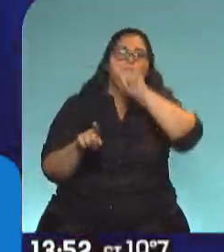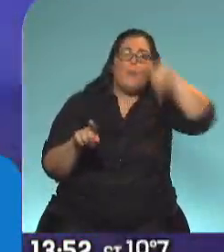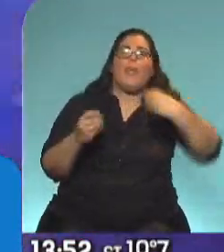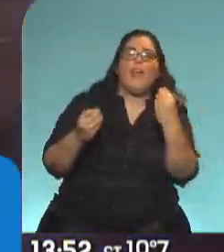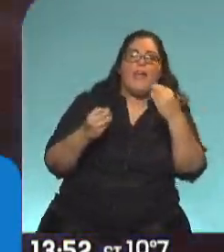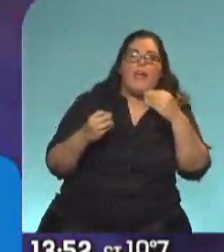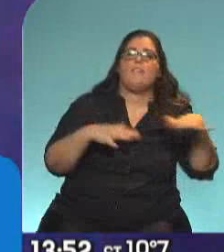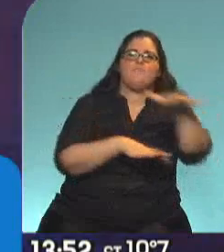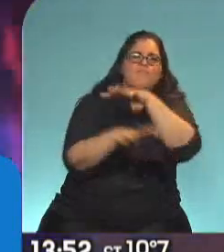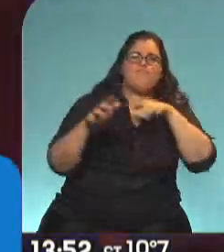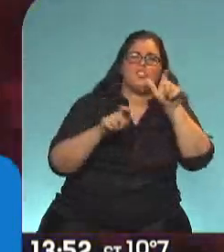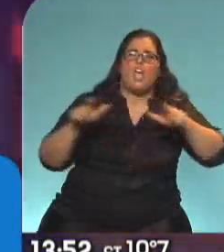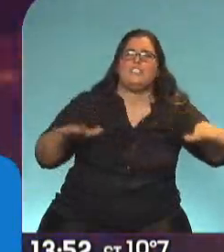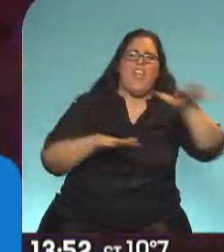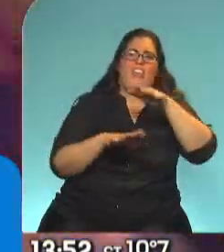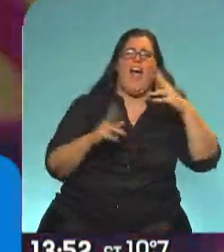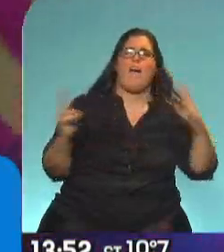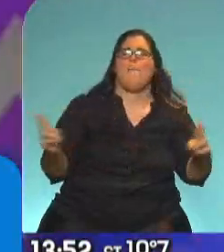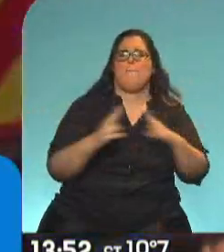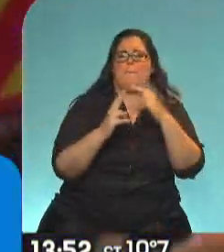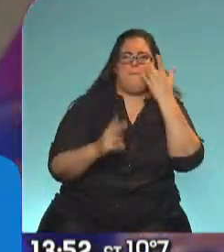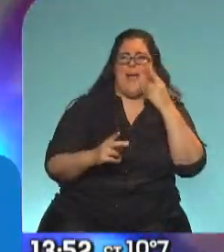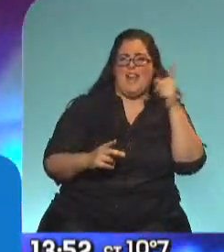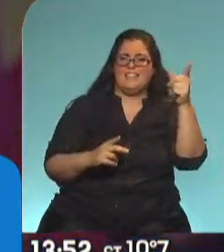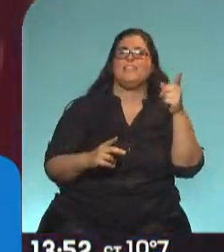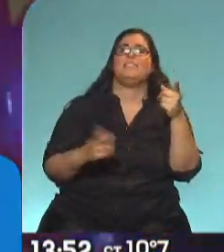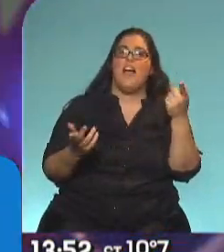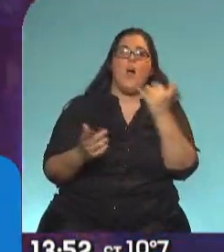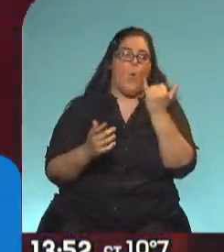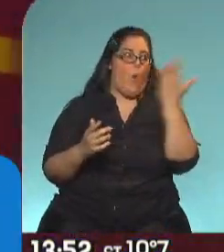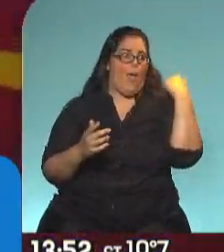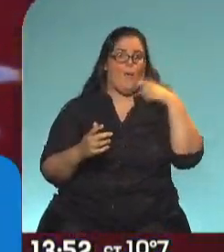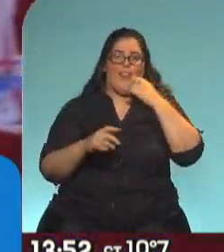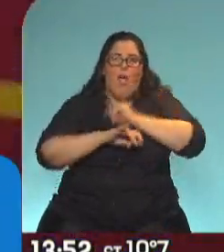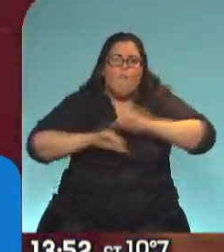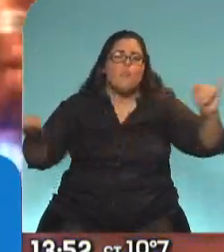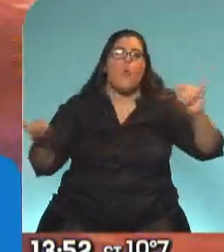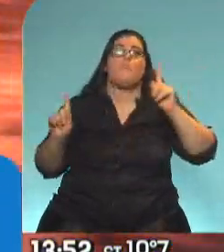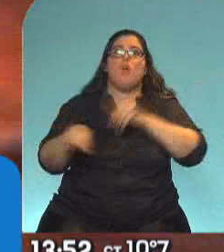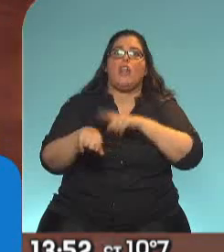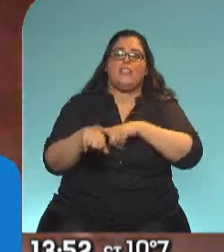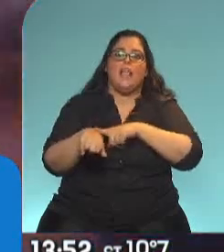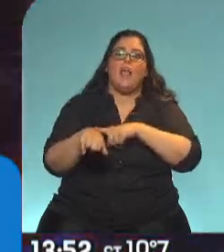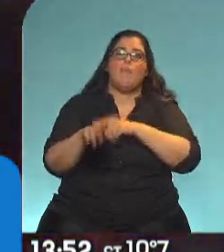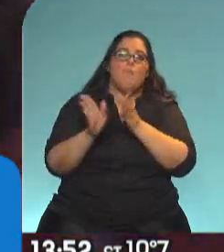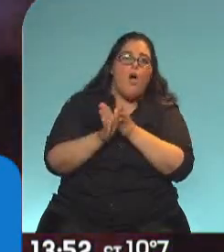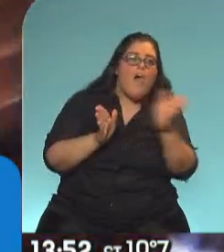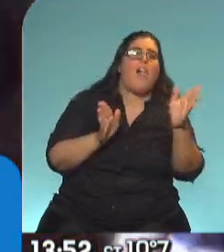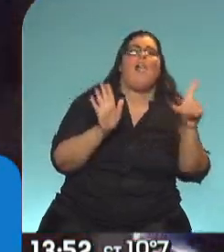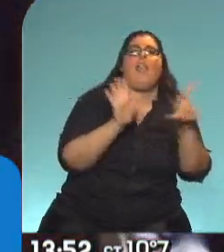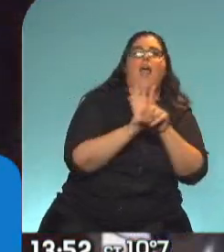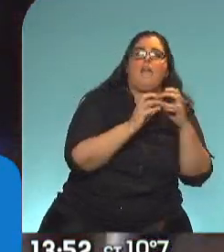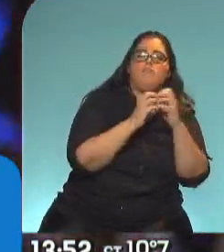las calles de París en este momento? Bueno, porque el día jueves es cuando se viraliza esto y en simultáneo, como mencionaba José, se empieza a tratar